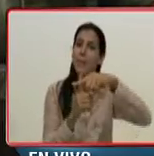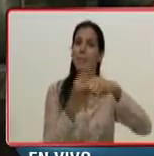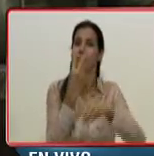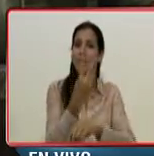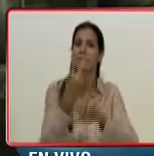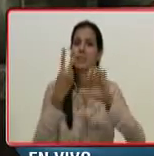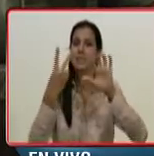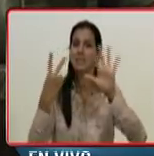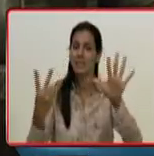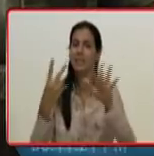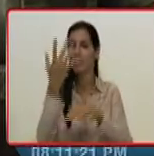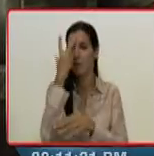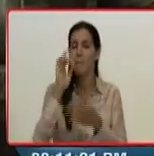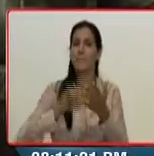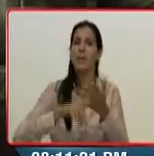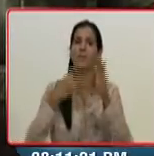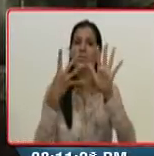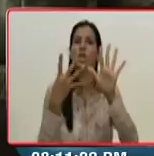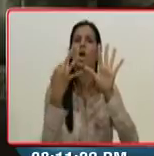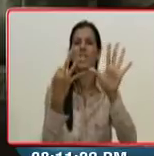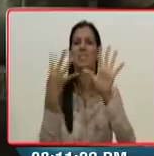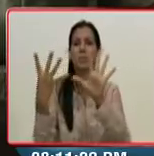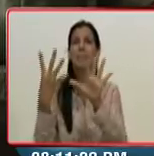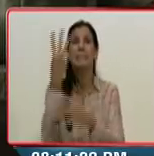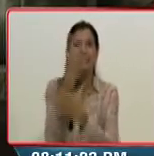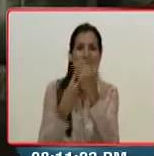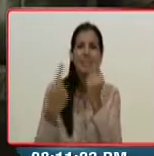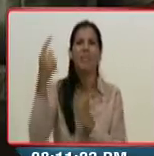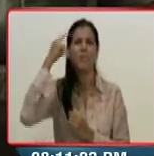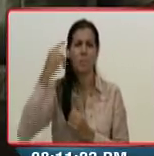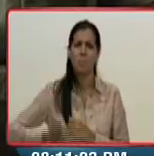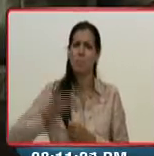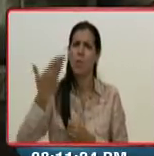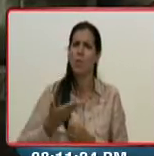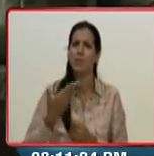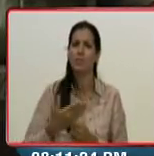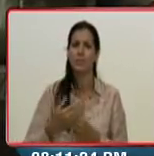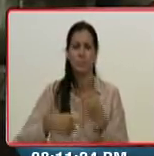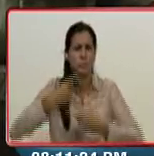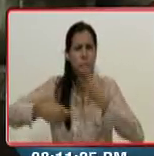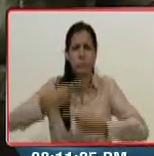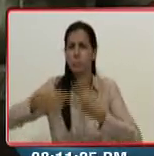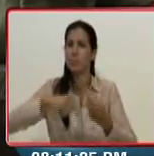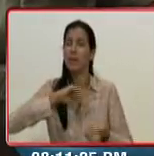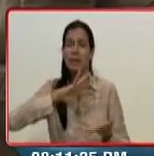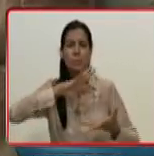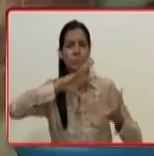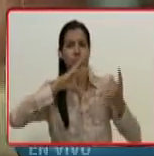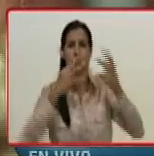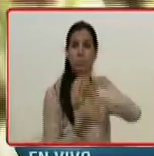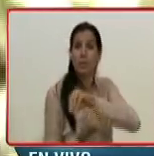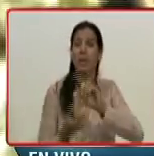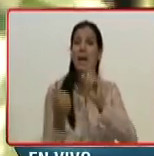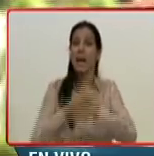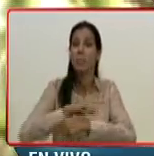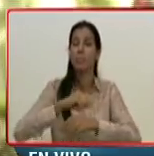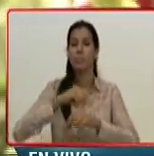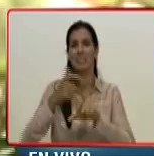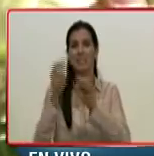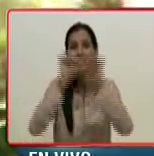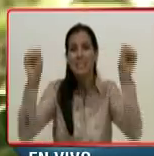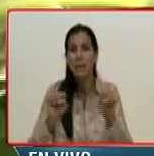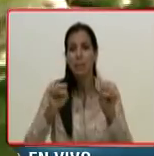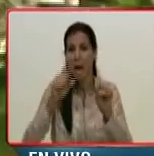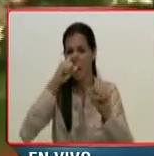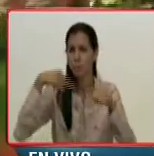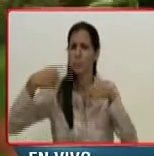de 1989, formaron la tríada de acontecimientos que llevaron al cambio del modelo político de nuestro país, que ocurriría en los años